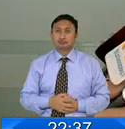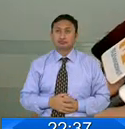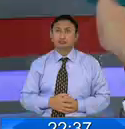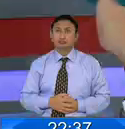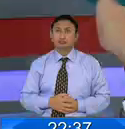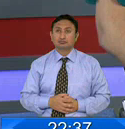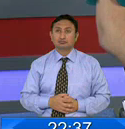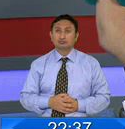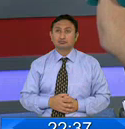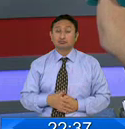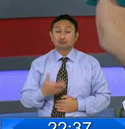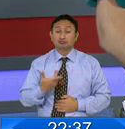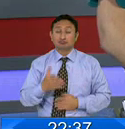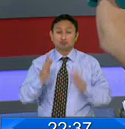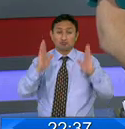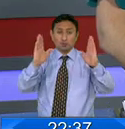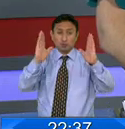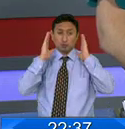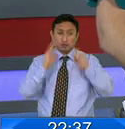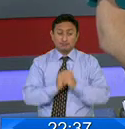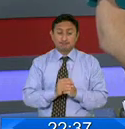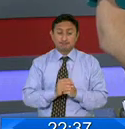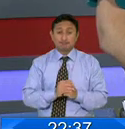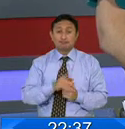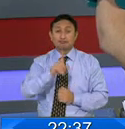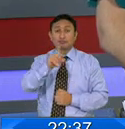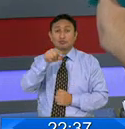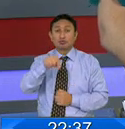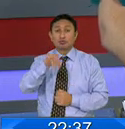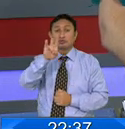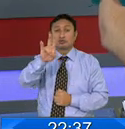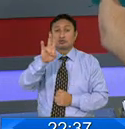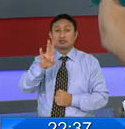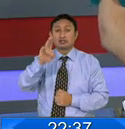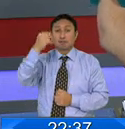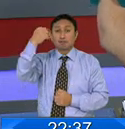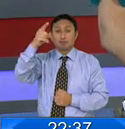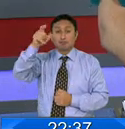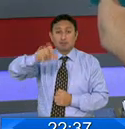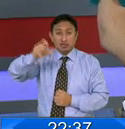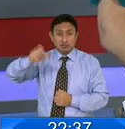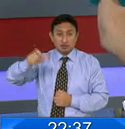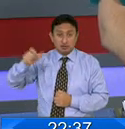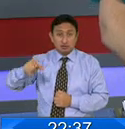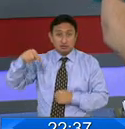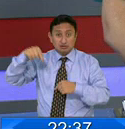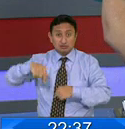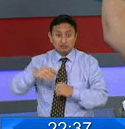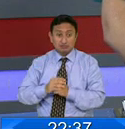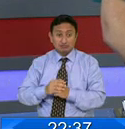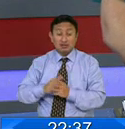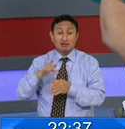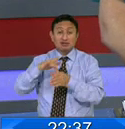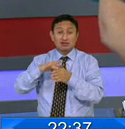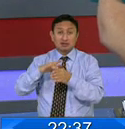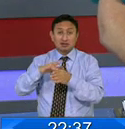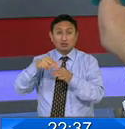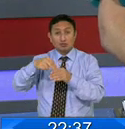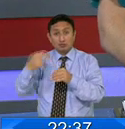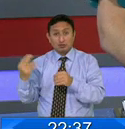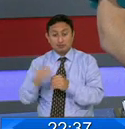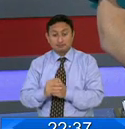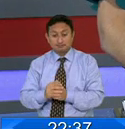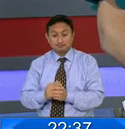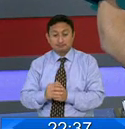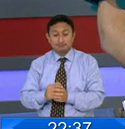Navarro. Atención, al menos 1.7 millones de personas saldrán de la central de riesgos. En ese